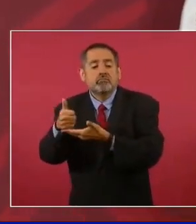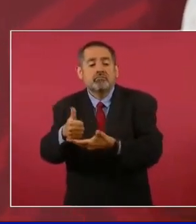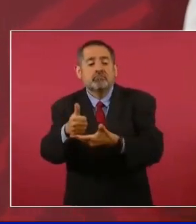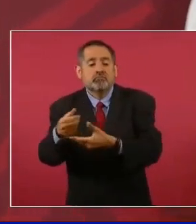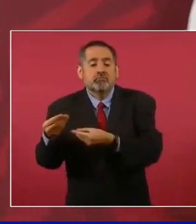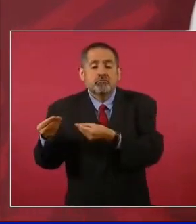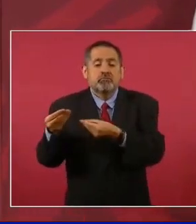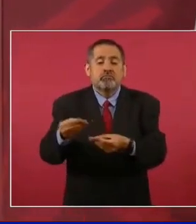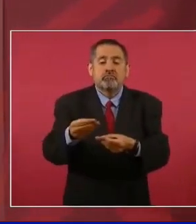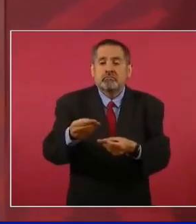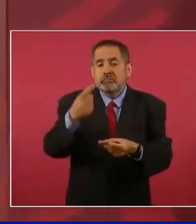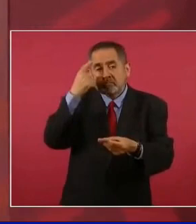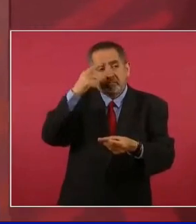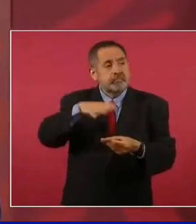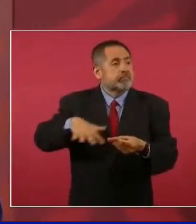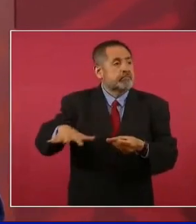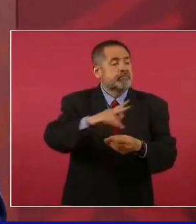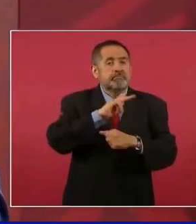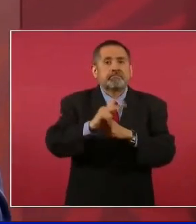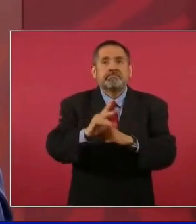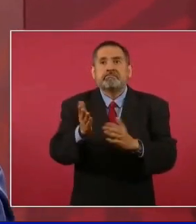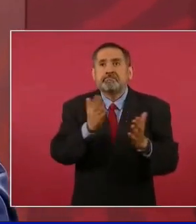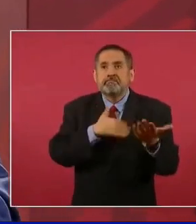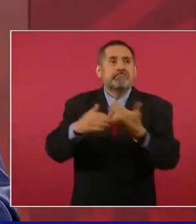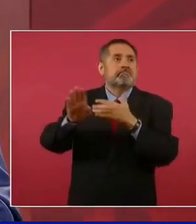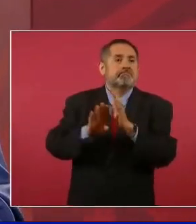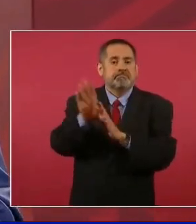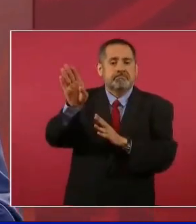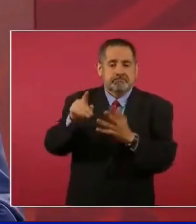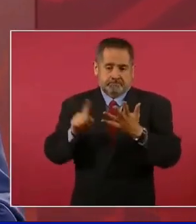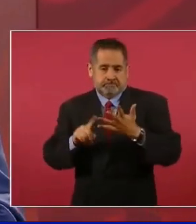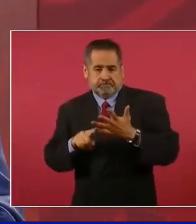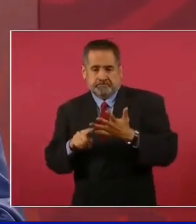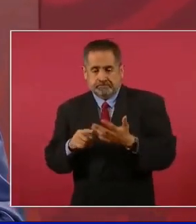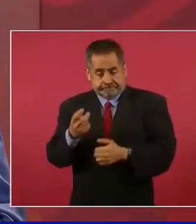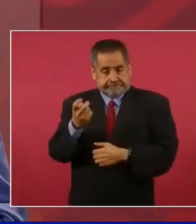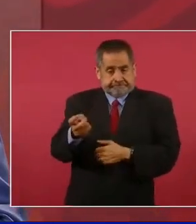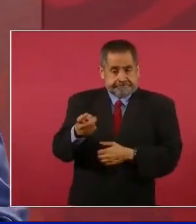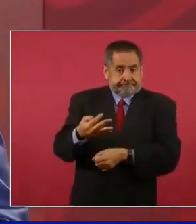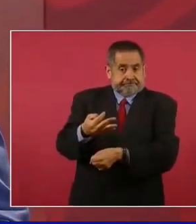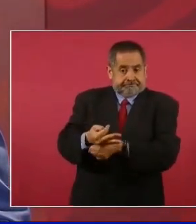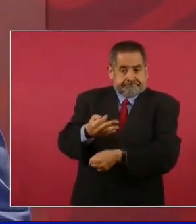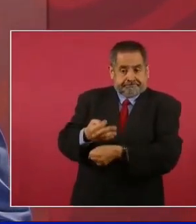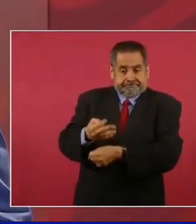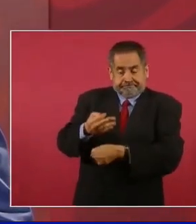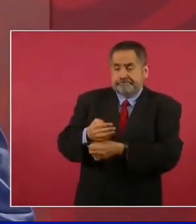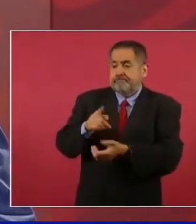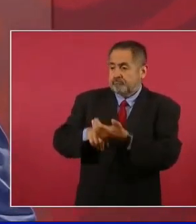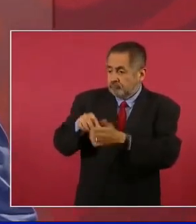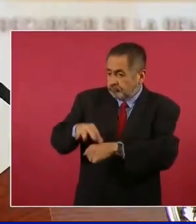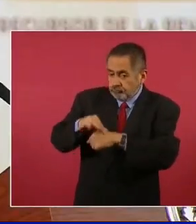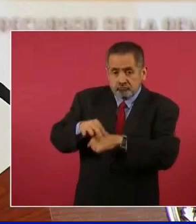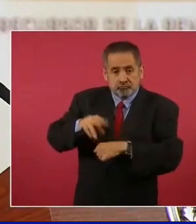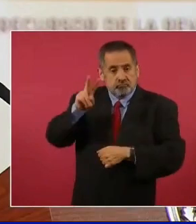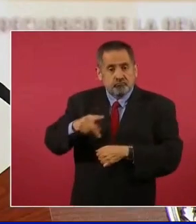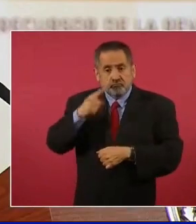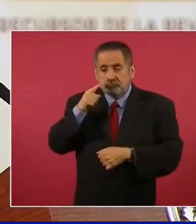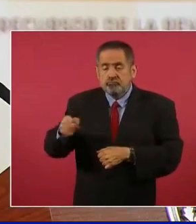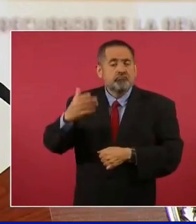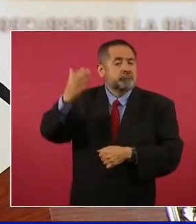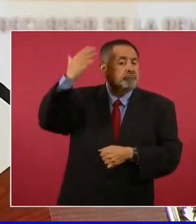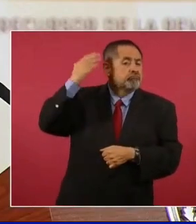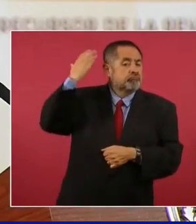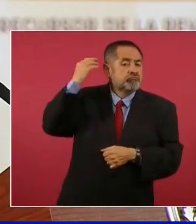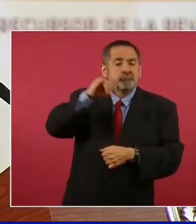contribuir al desarrollo del país. Y esa es la misión que ahora, como nunca,